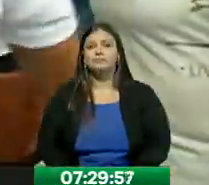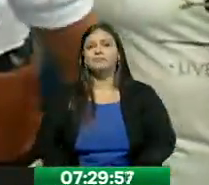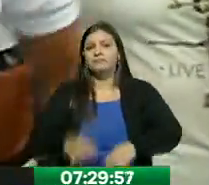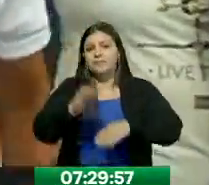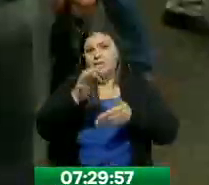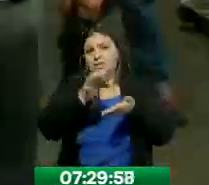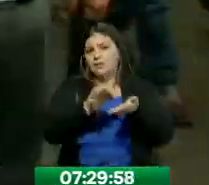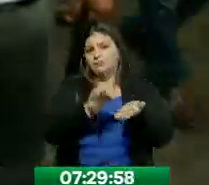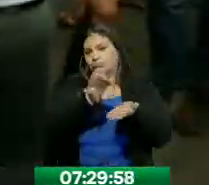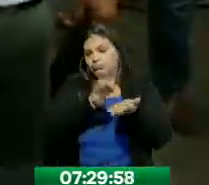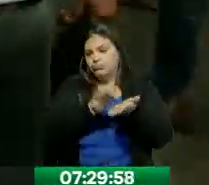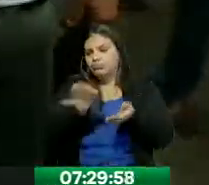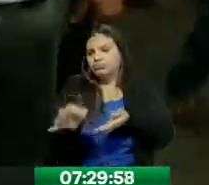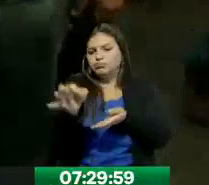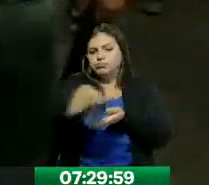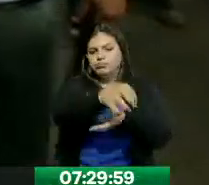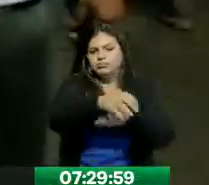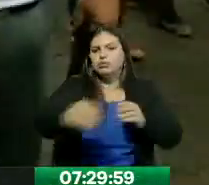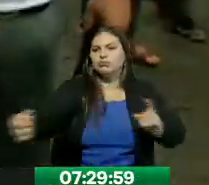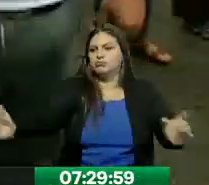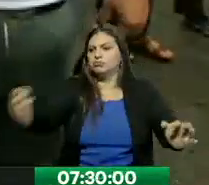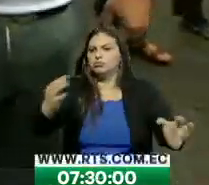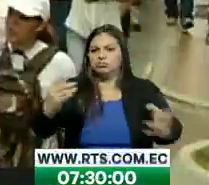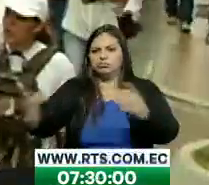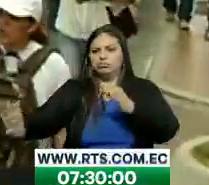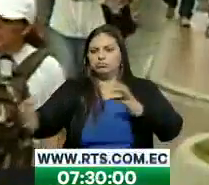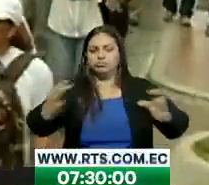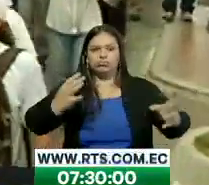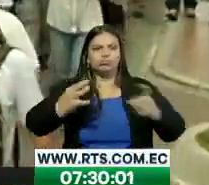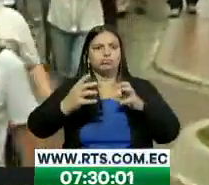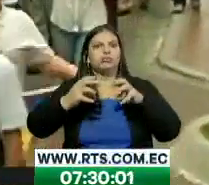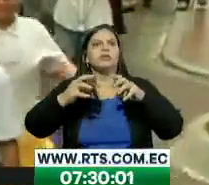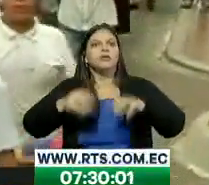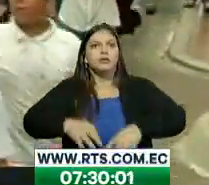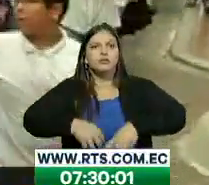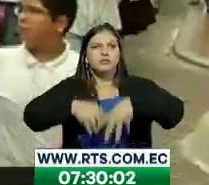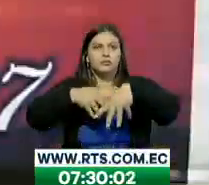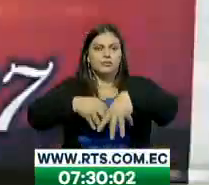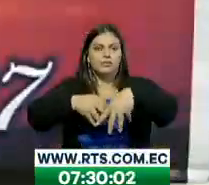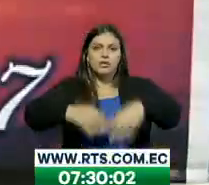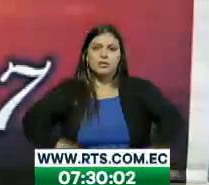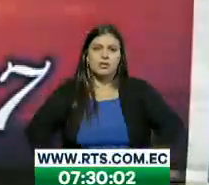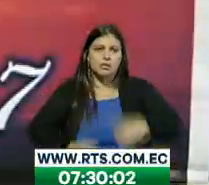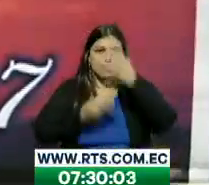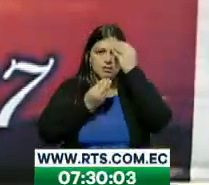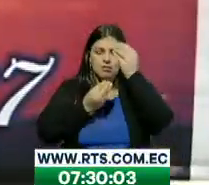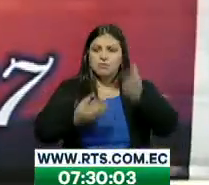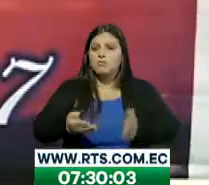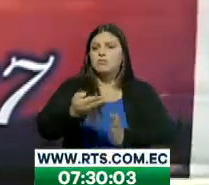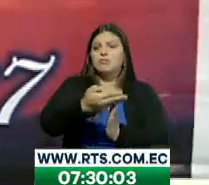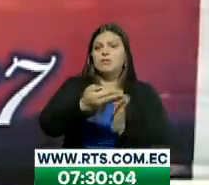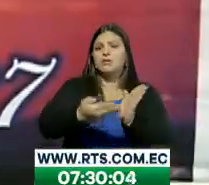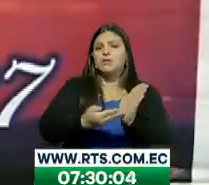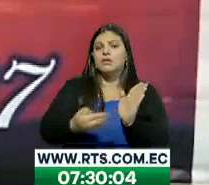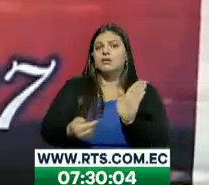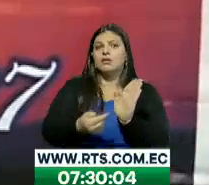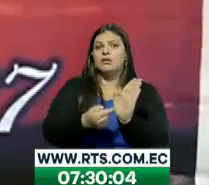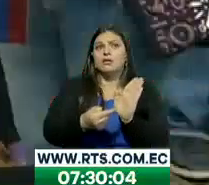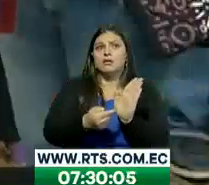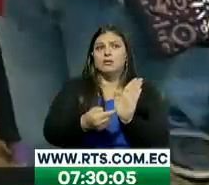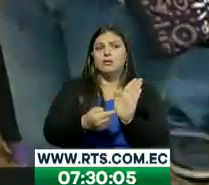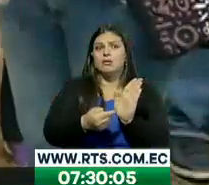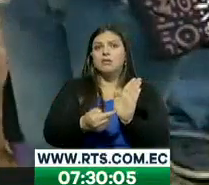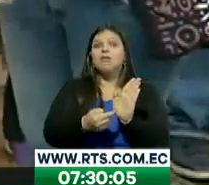de la provincia de Guayas. Desde otras iglesias se pronunciaron además, argumentando las escrituras, que no son materia